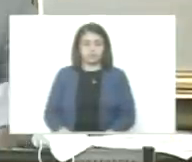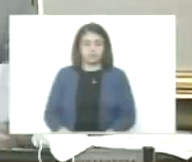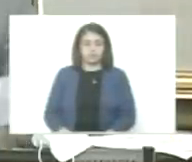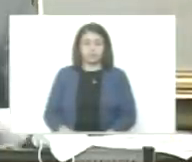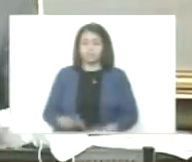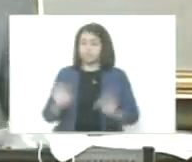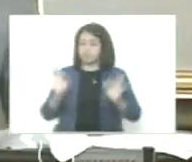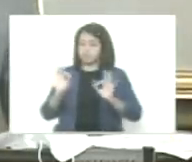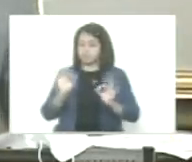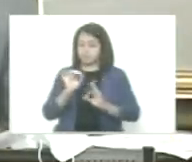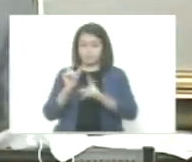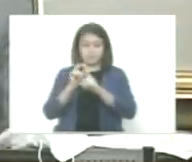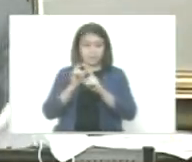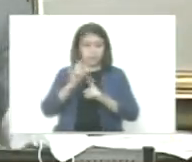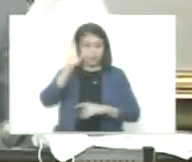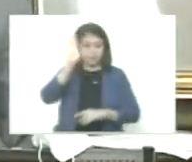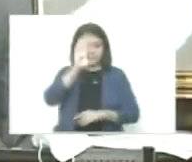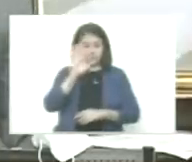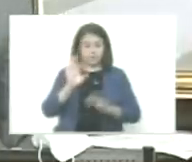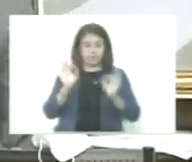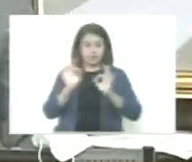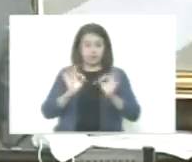Nadie más en el derecho de palabra.